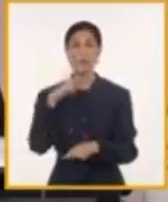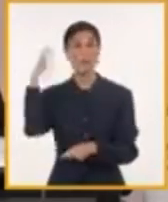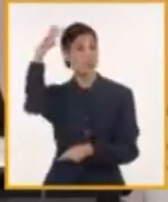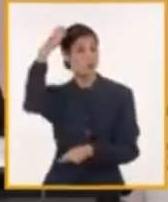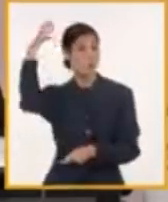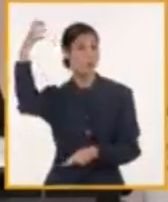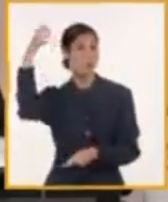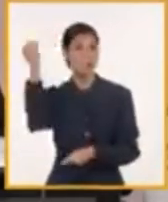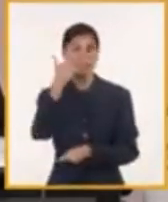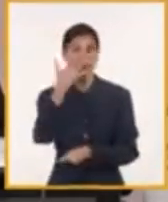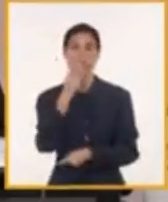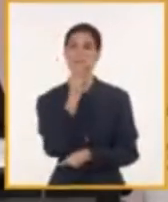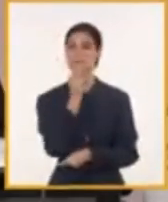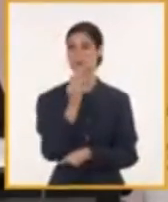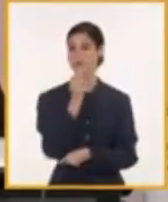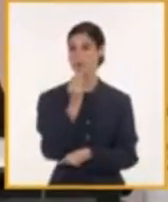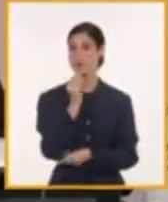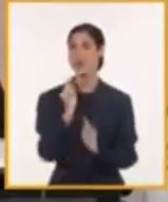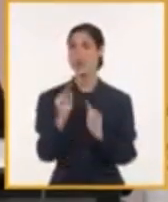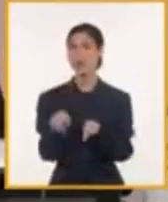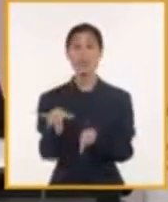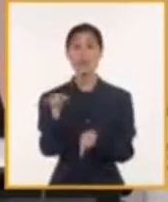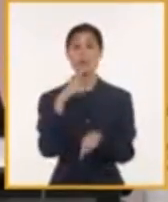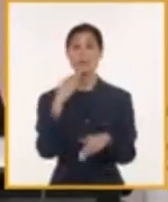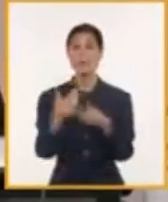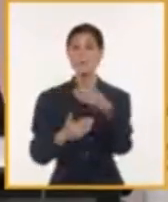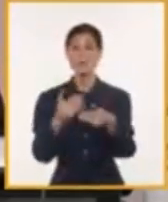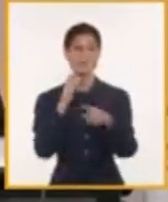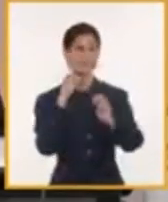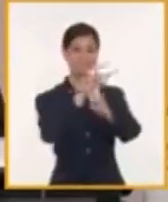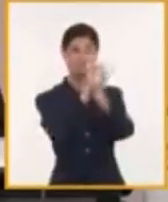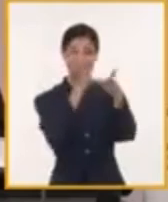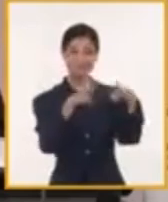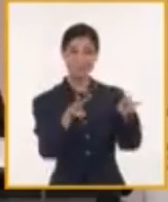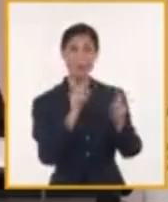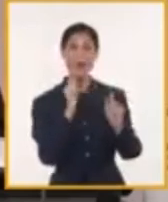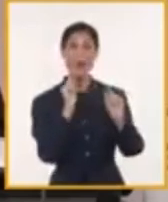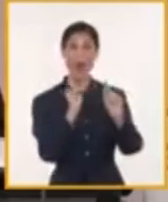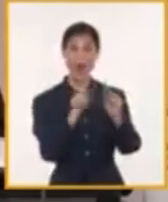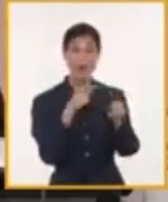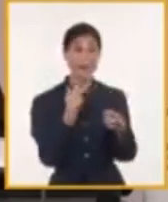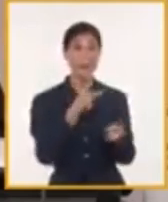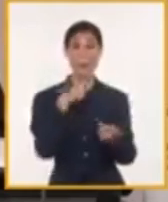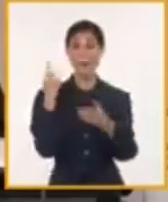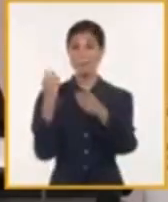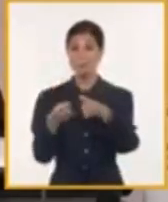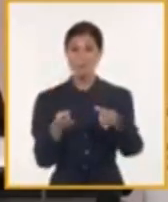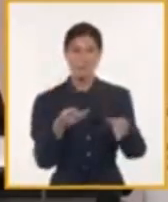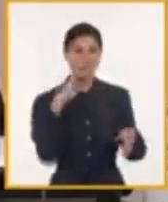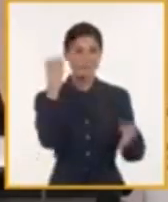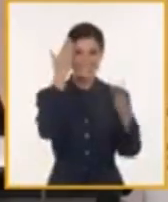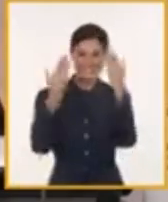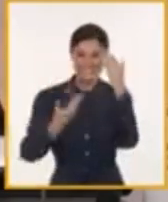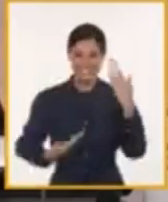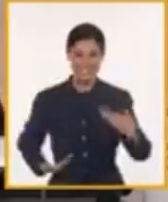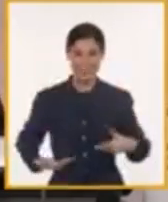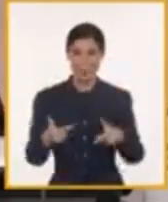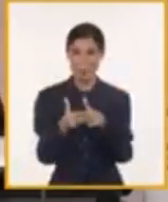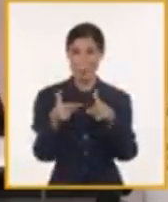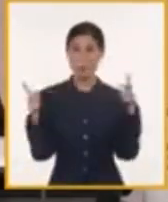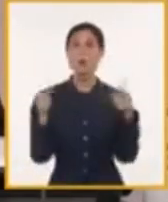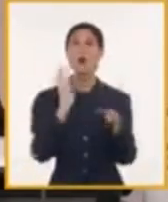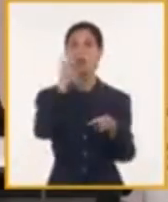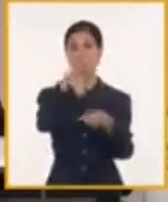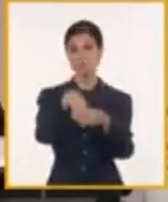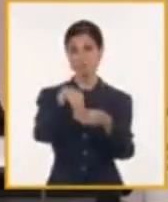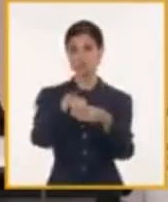ahora estos ataques cibernéticos que han causado pues decenas de muertos y miles de heridos dentro de la población